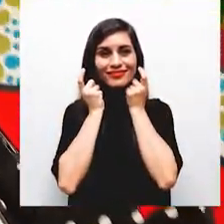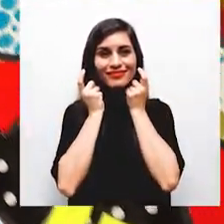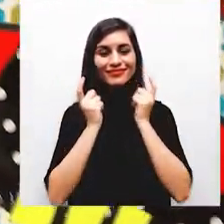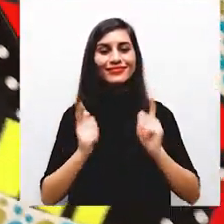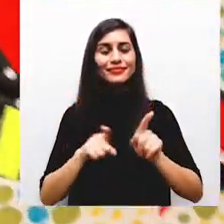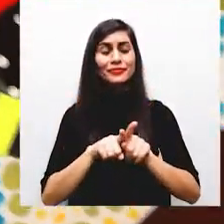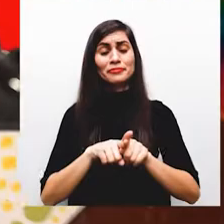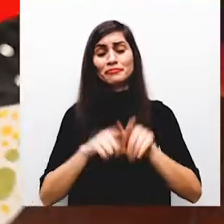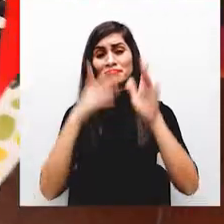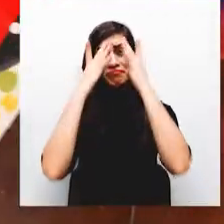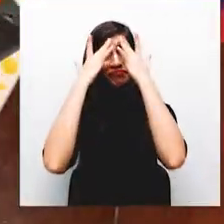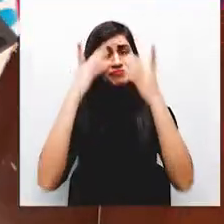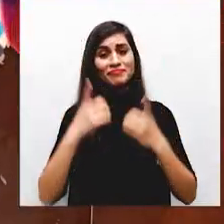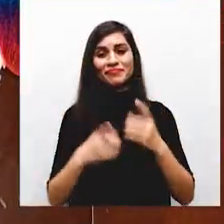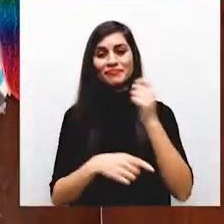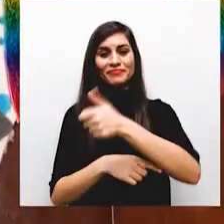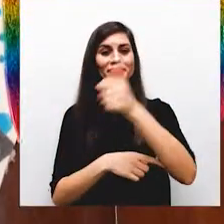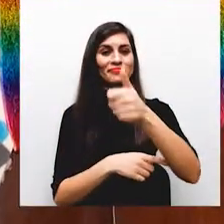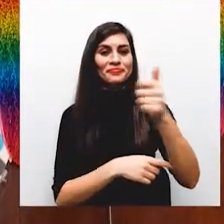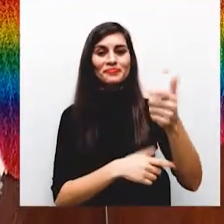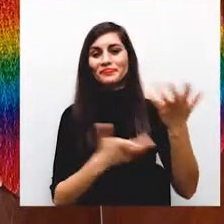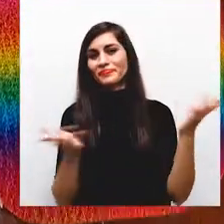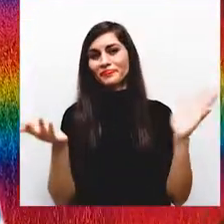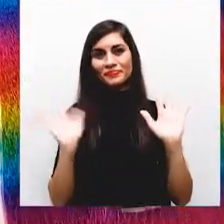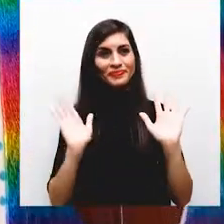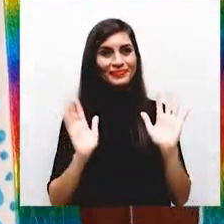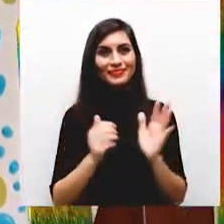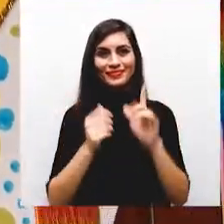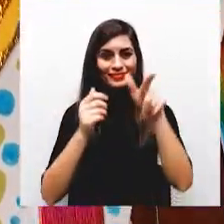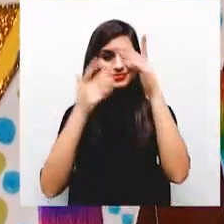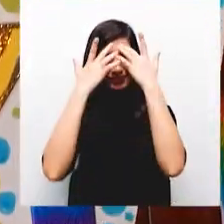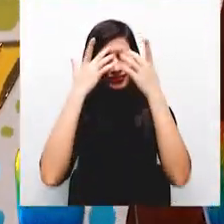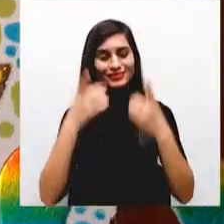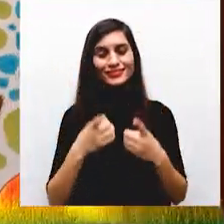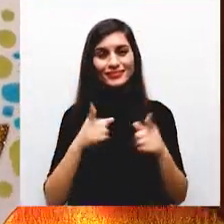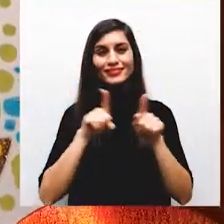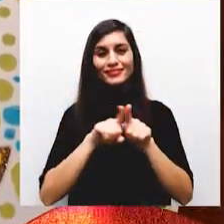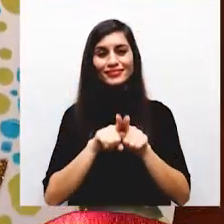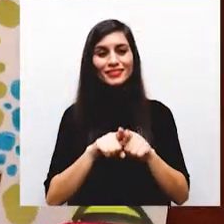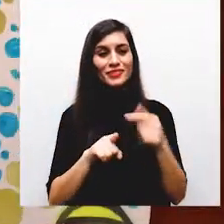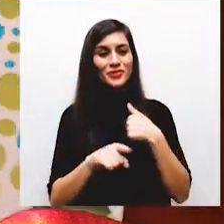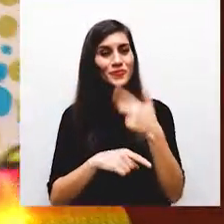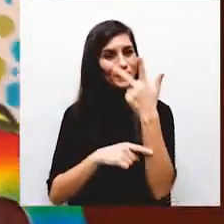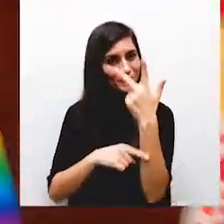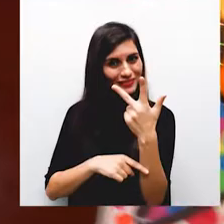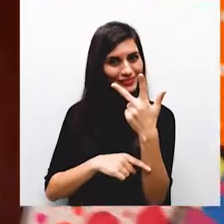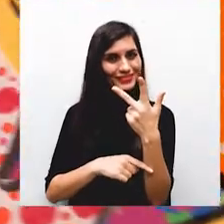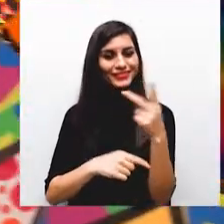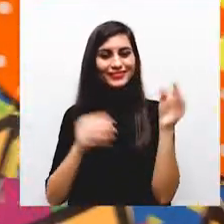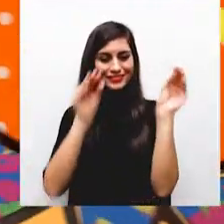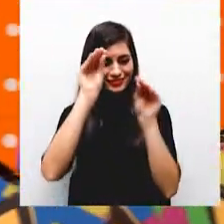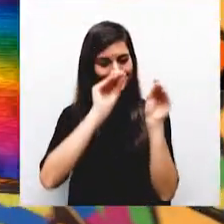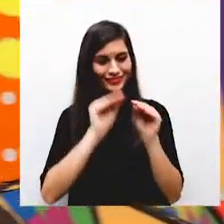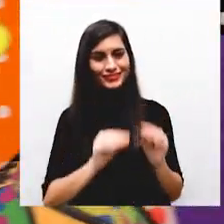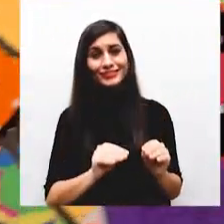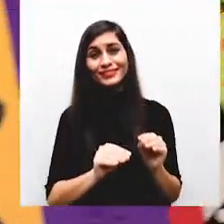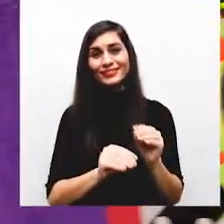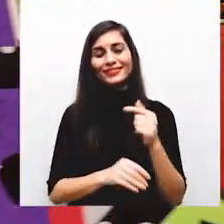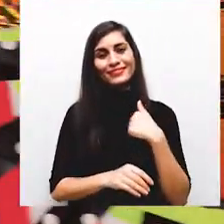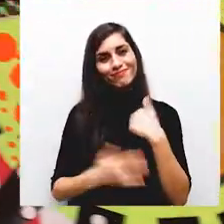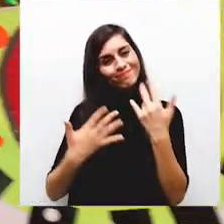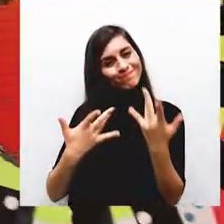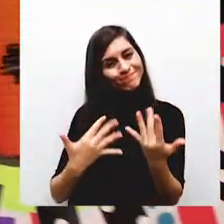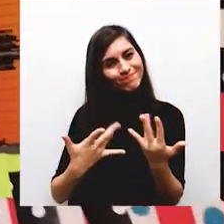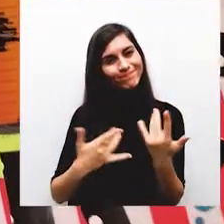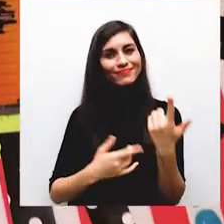unos aretes, como les digo, la creatividad es de parte de ustedes. y también hice esto. Entonces